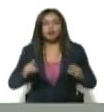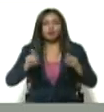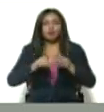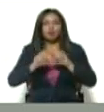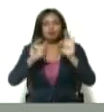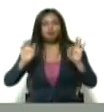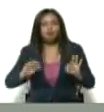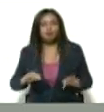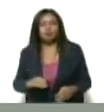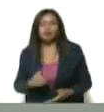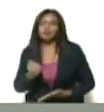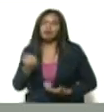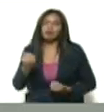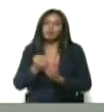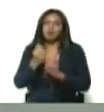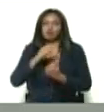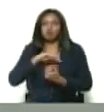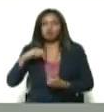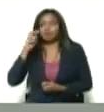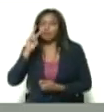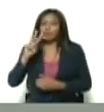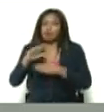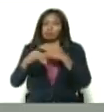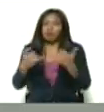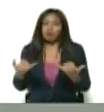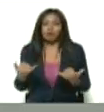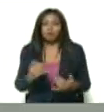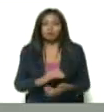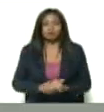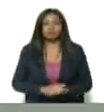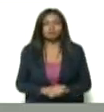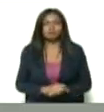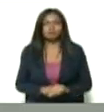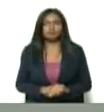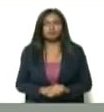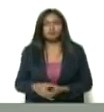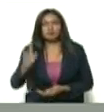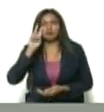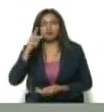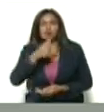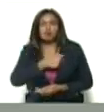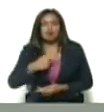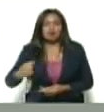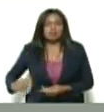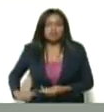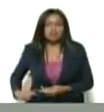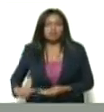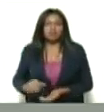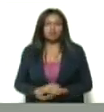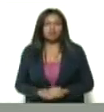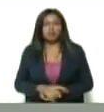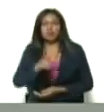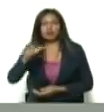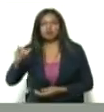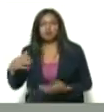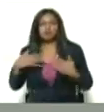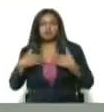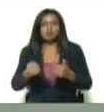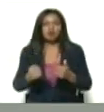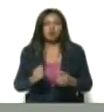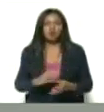manifestaciones de solidaridad que hemos visto en China, el personal de salud, el personal